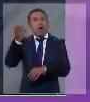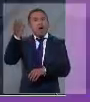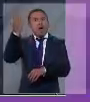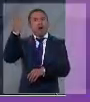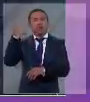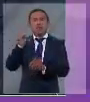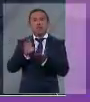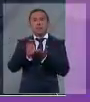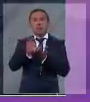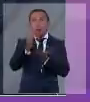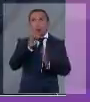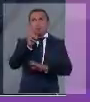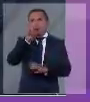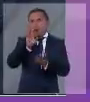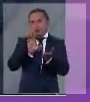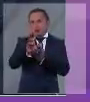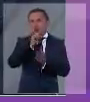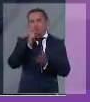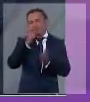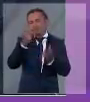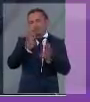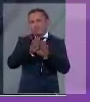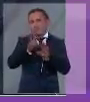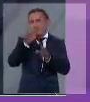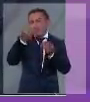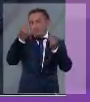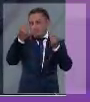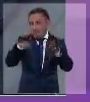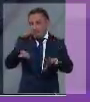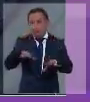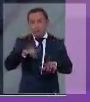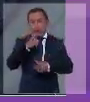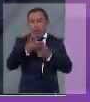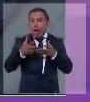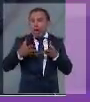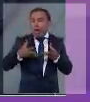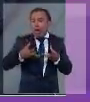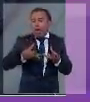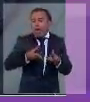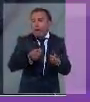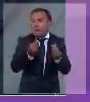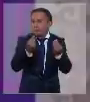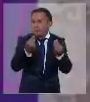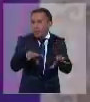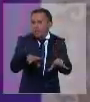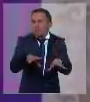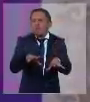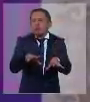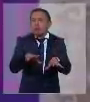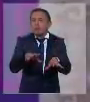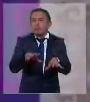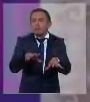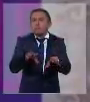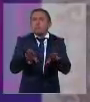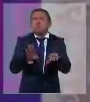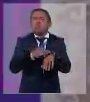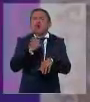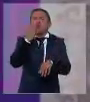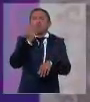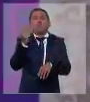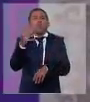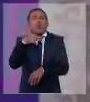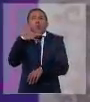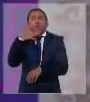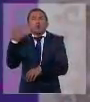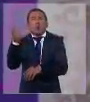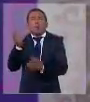gastó, no fue inversión, fue un gasto, por la corrupción. Te voy a dar un ejemplo. O porque un ejemplo, no había dinero, a lo te mejor. Te voy a dejar